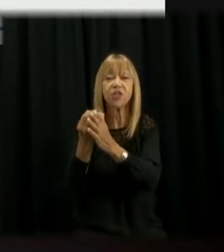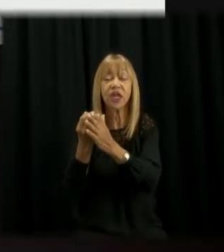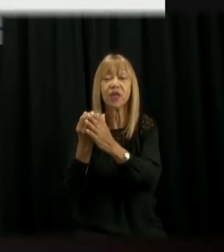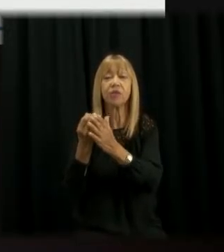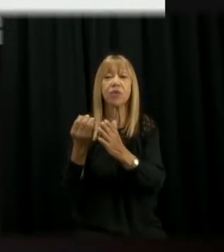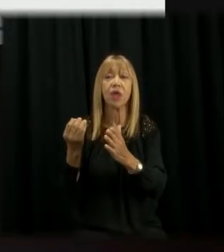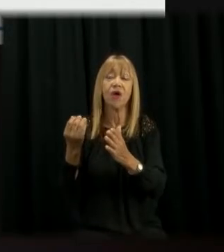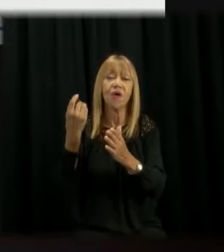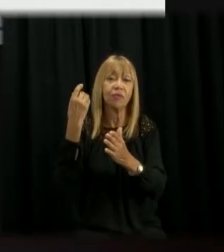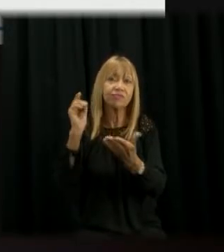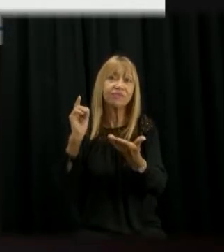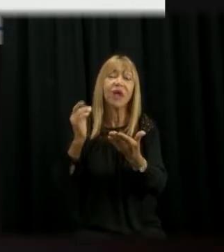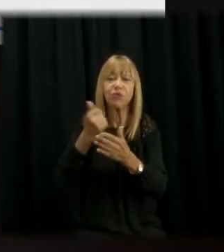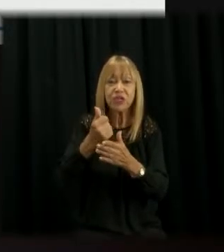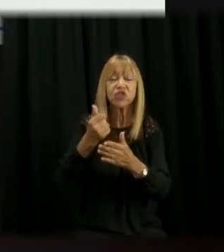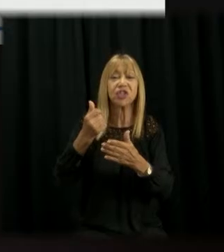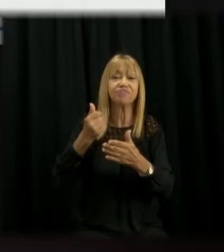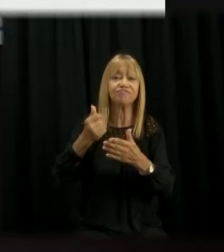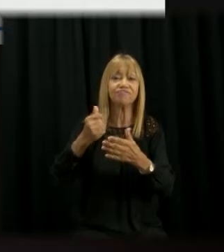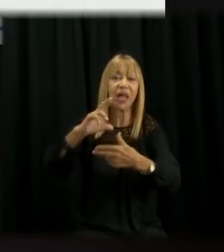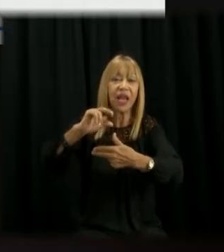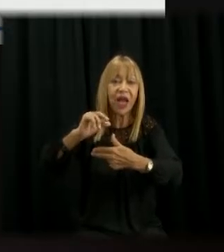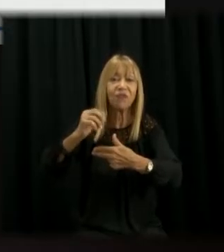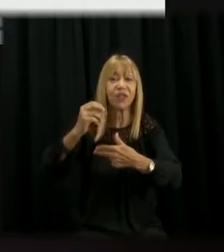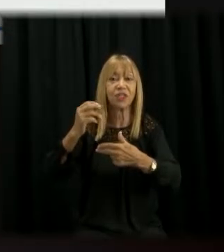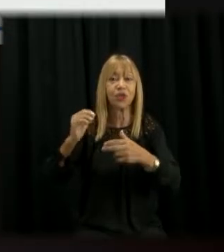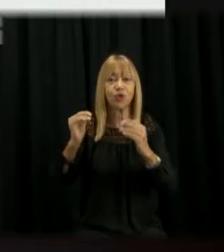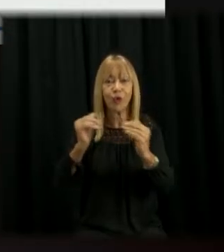estos fondos para darle los niveles de